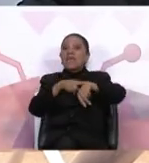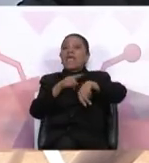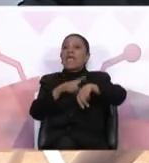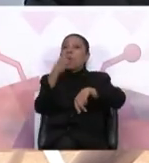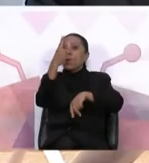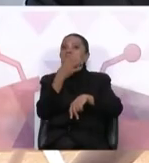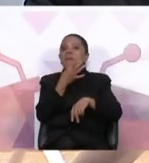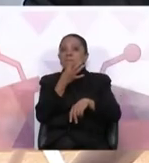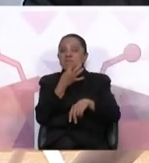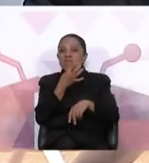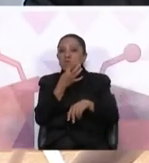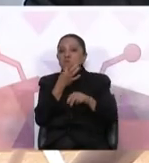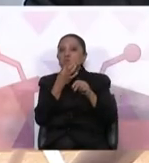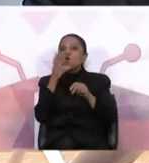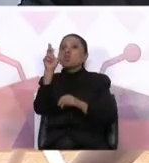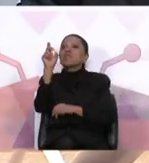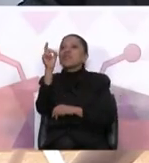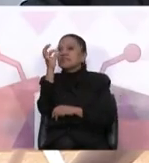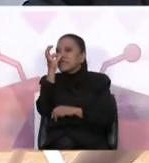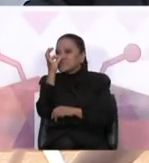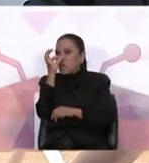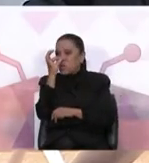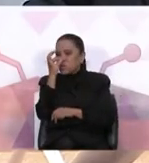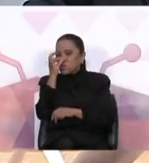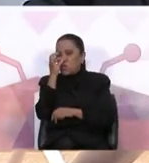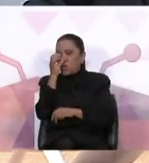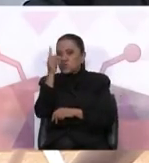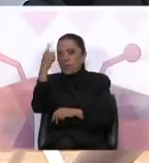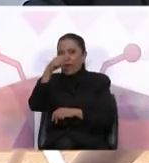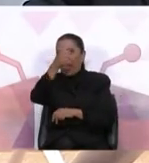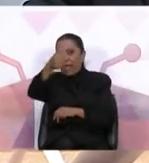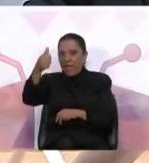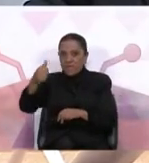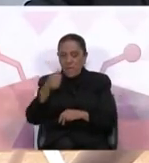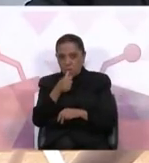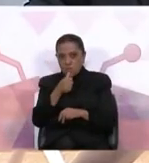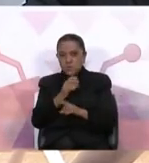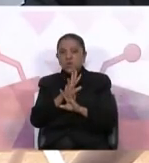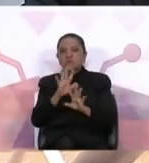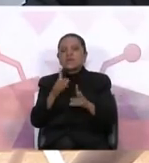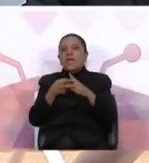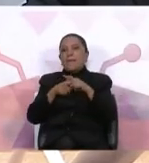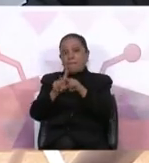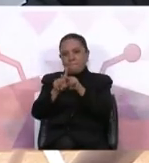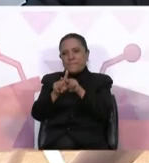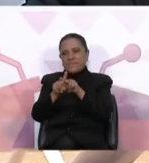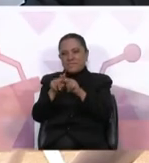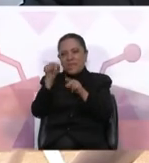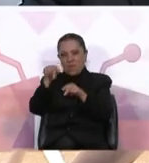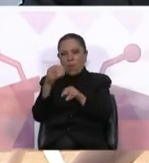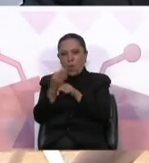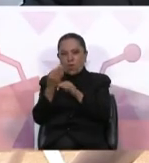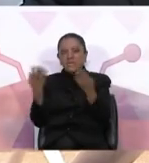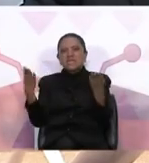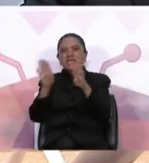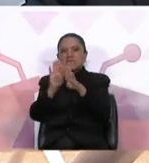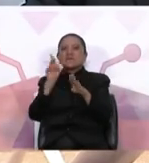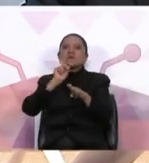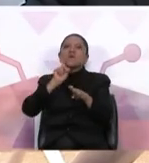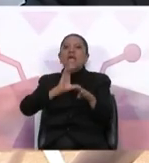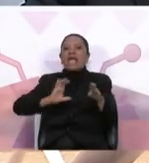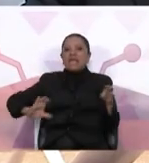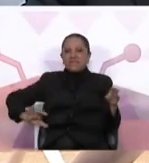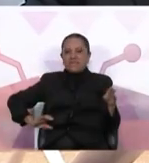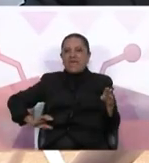30 segundos y entonces pues vamos a comenzar en esta ronda de cierre con la candidata nadie a luz